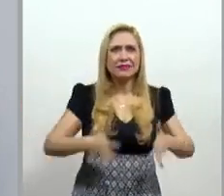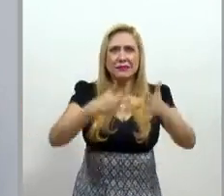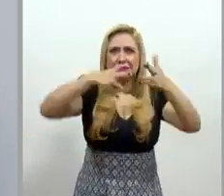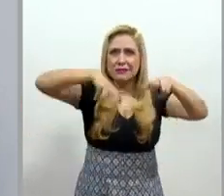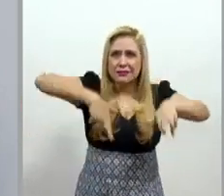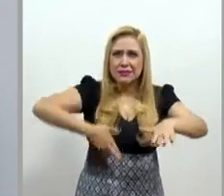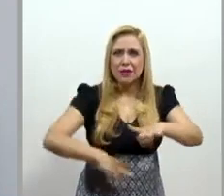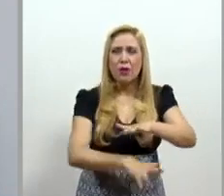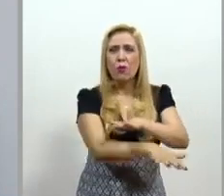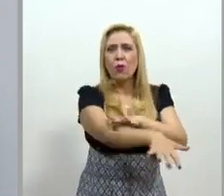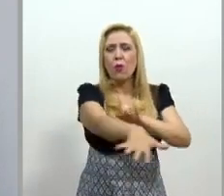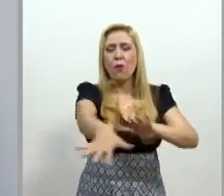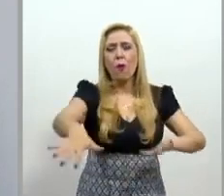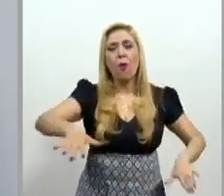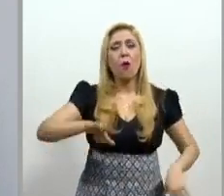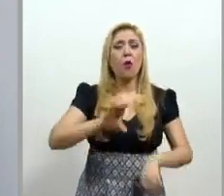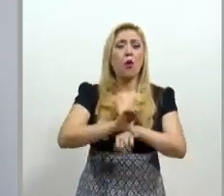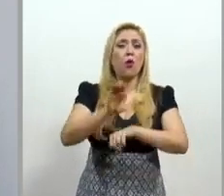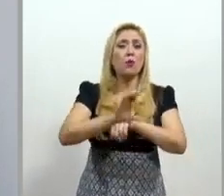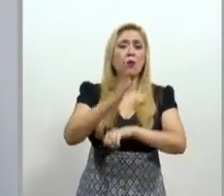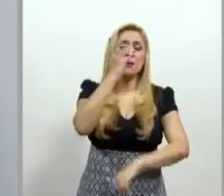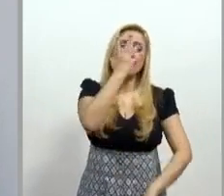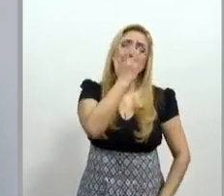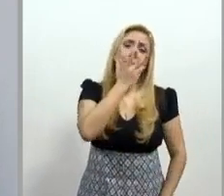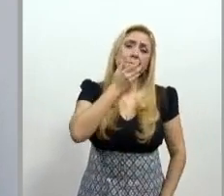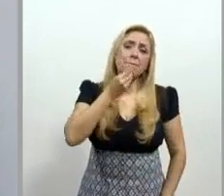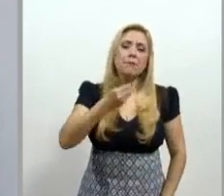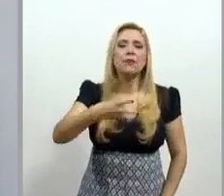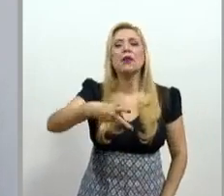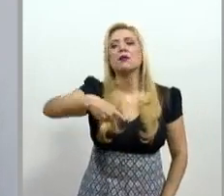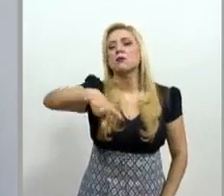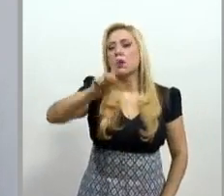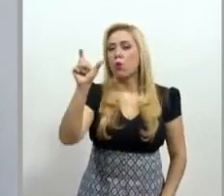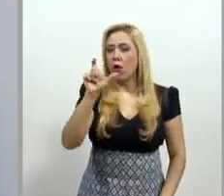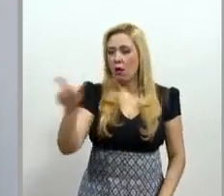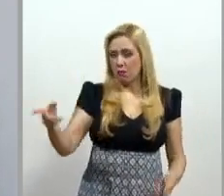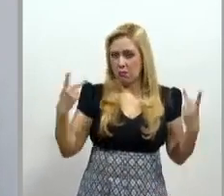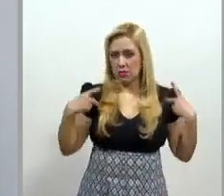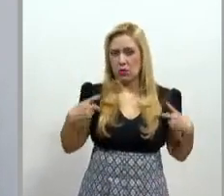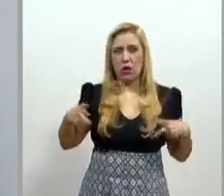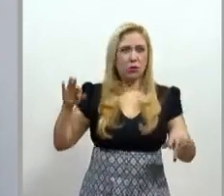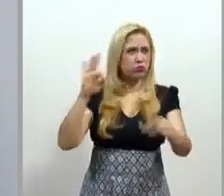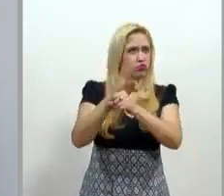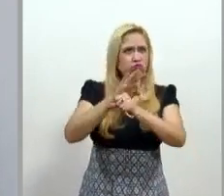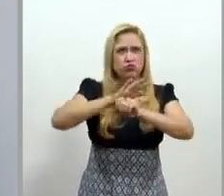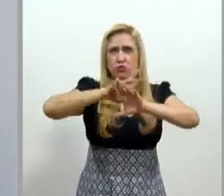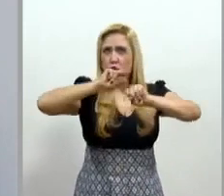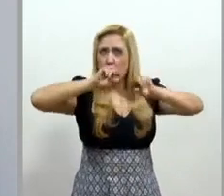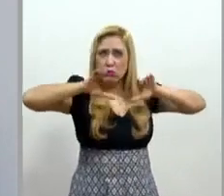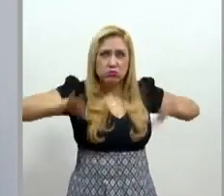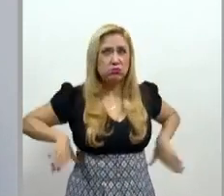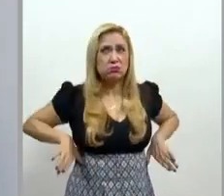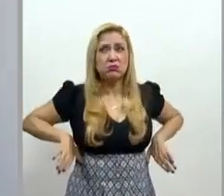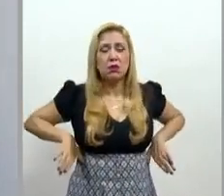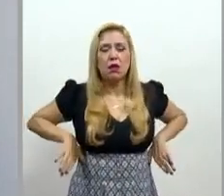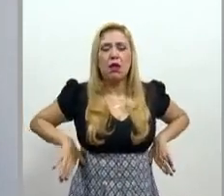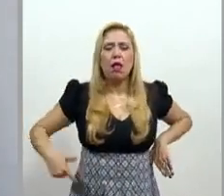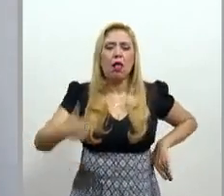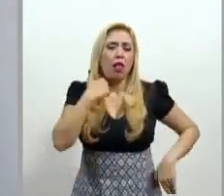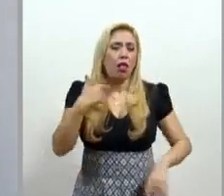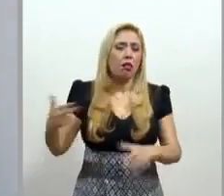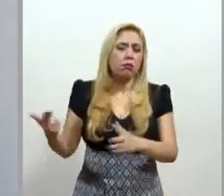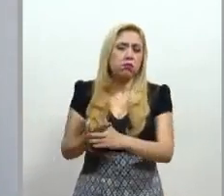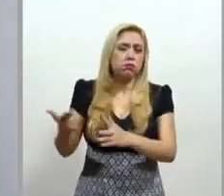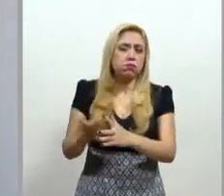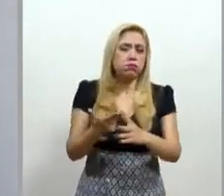lugar lamentable en las cifras de asesinatos a personas defensoras ambientales en América Latina. Han sido el primer y el